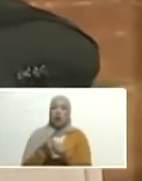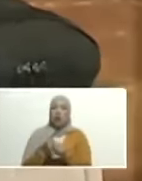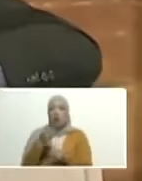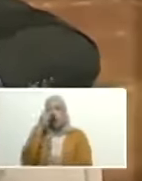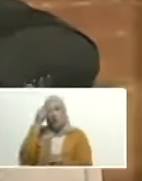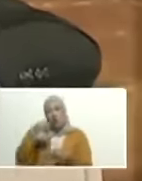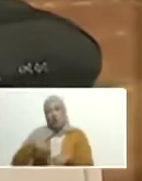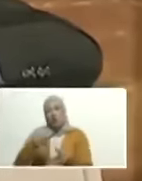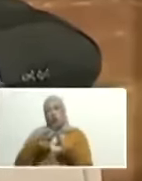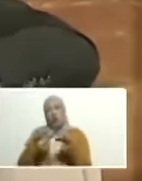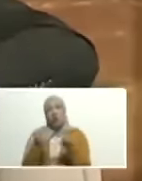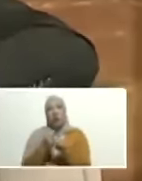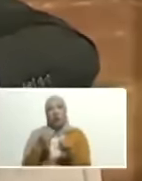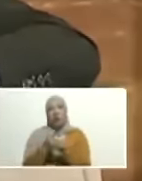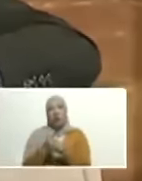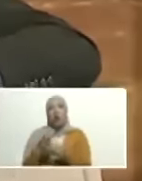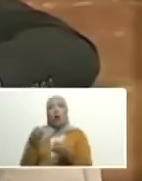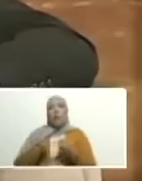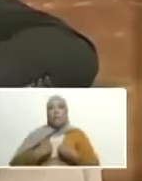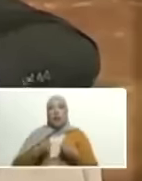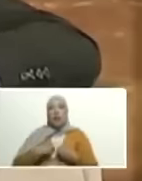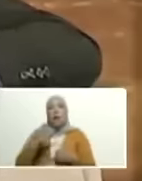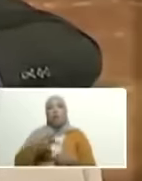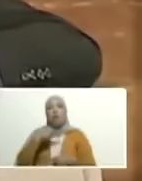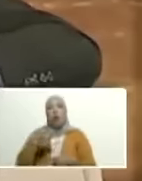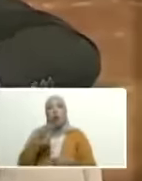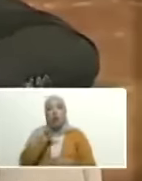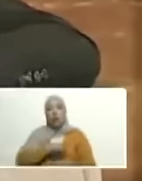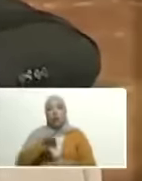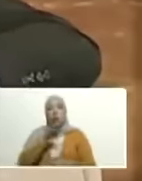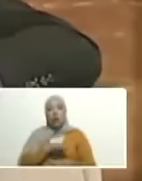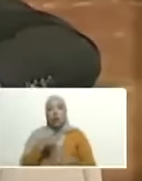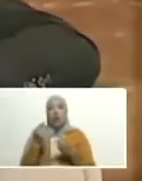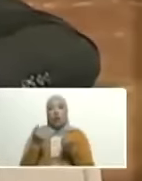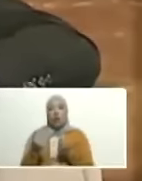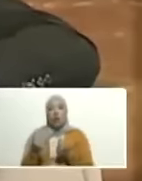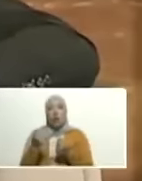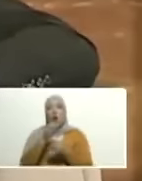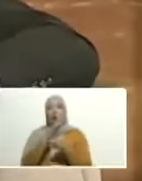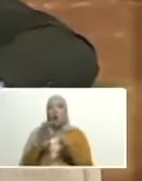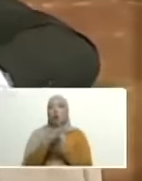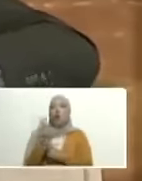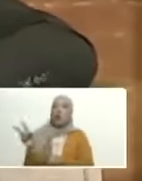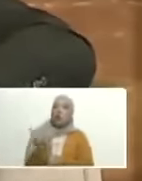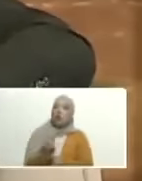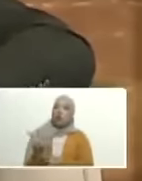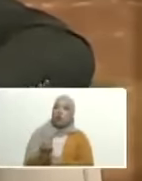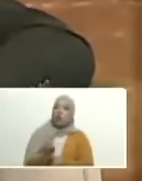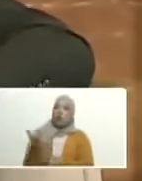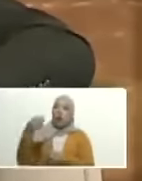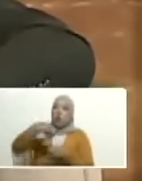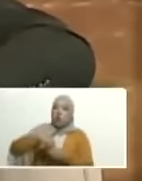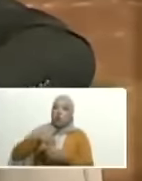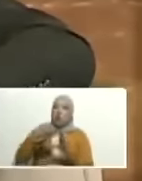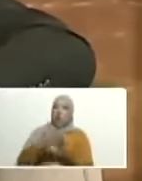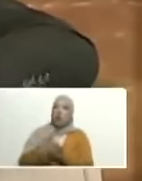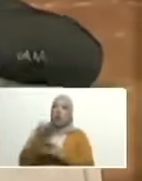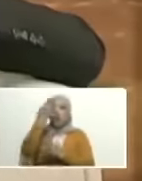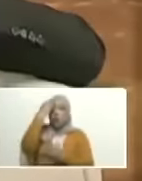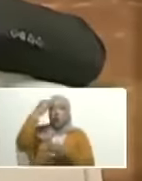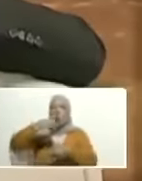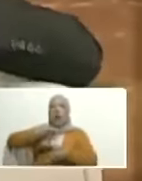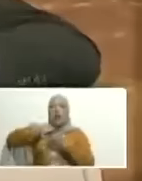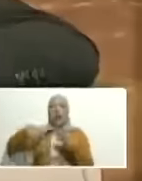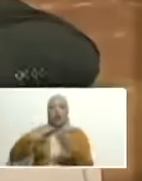acuerdos y que todos los sectores de la vida política, social, económica y cultural de Venezuela se incorporen a un gran acuerdo